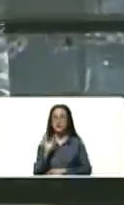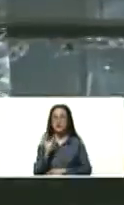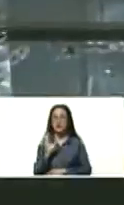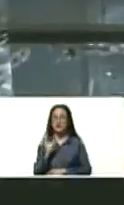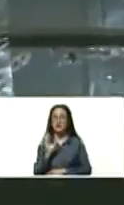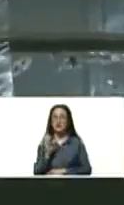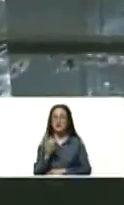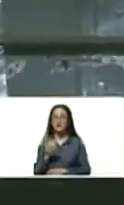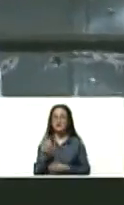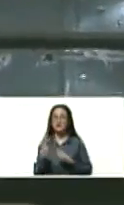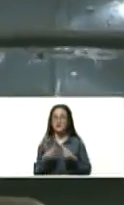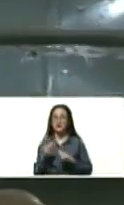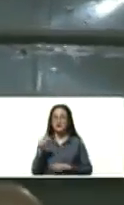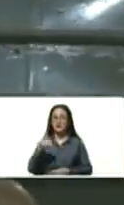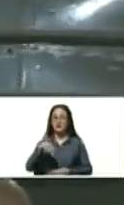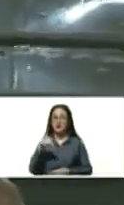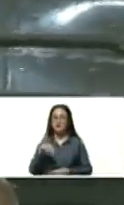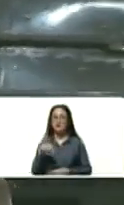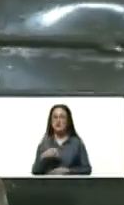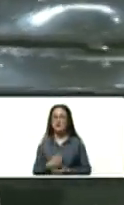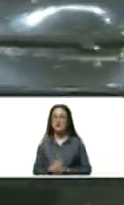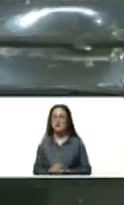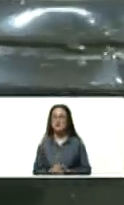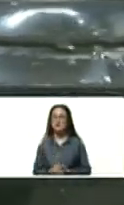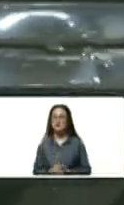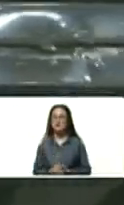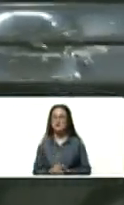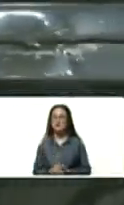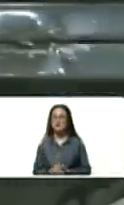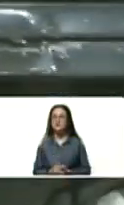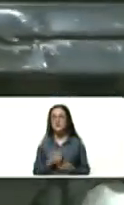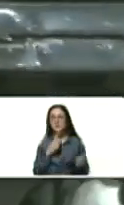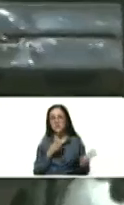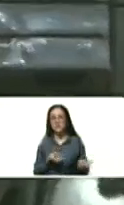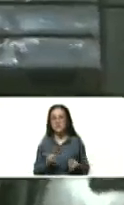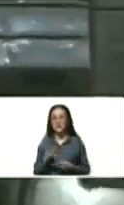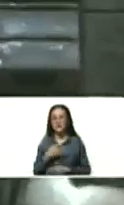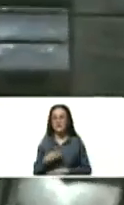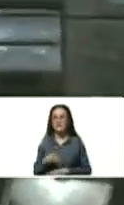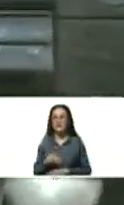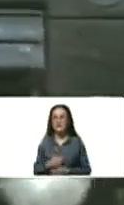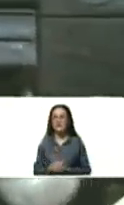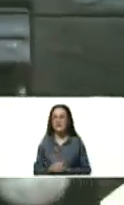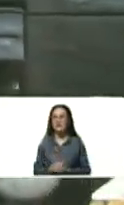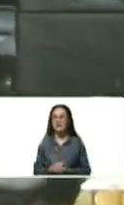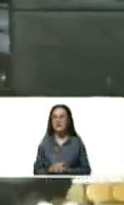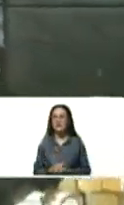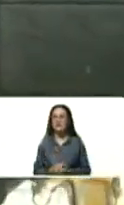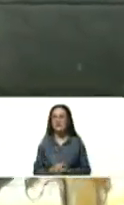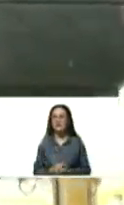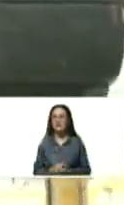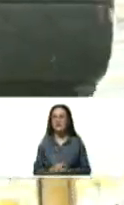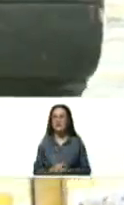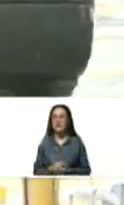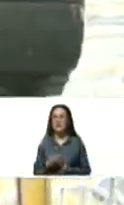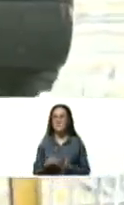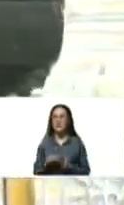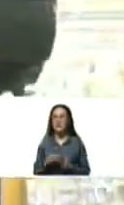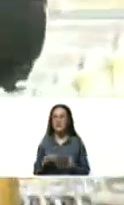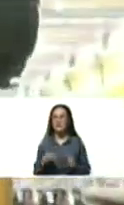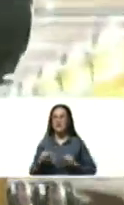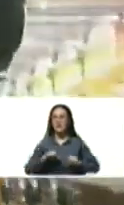aquí, esto es hecho aquí, esto es hecho aquí. Hasta el bienvenido, presidente. Plan Metro. Ah, el metro se mueve